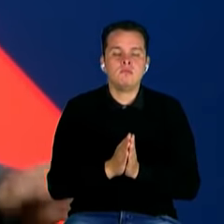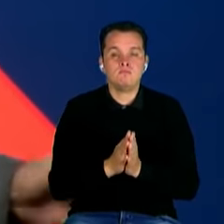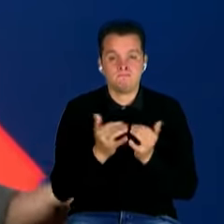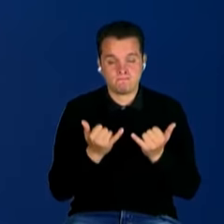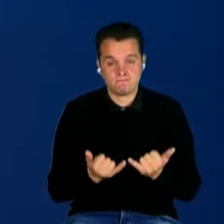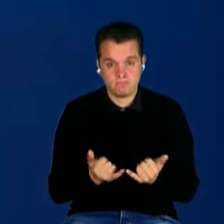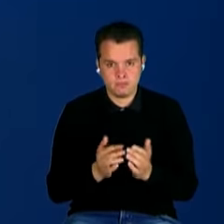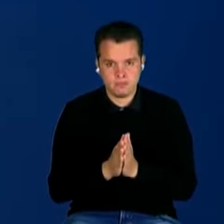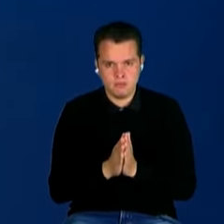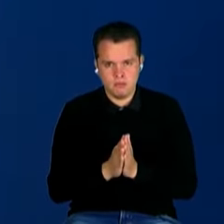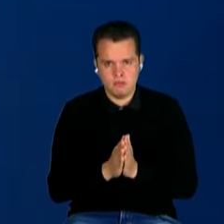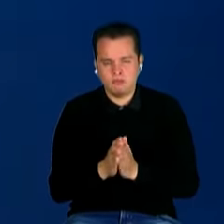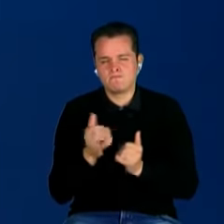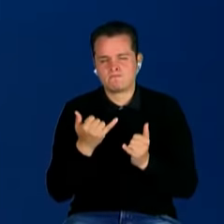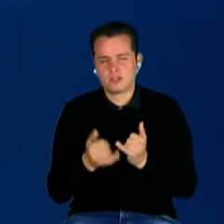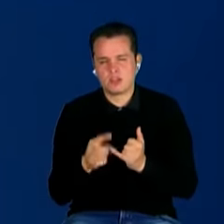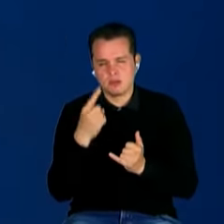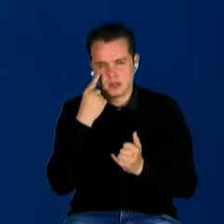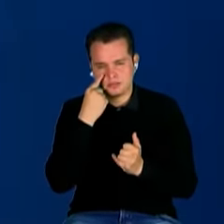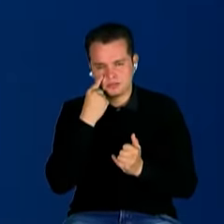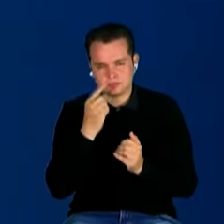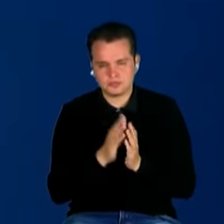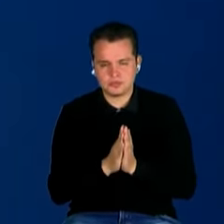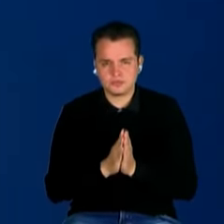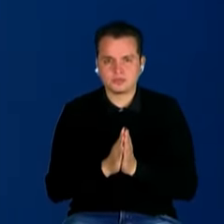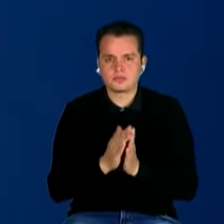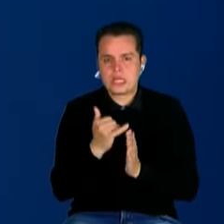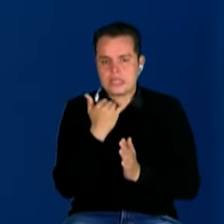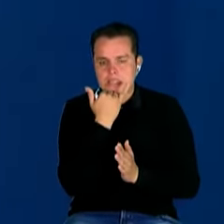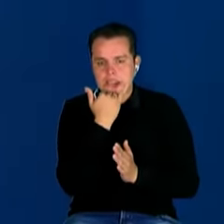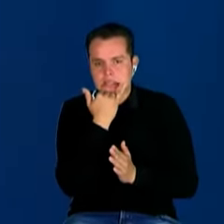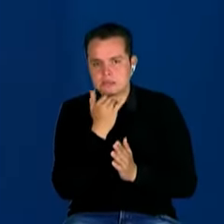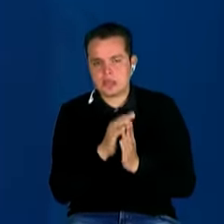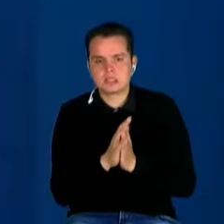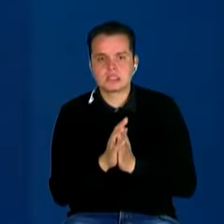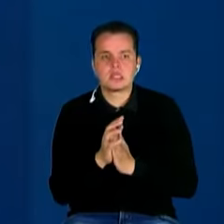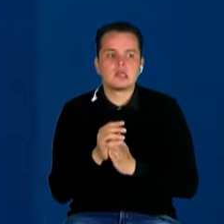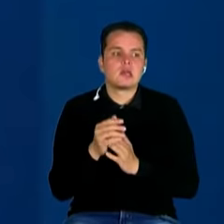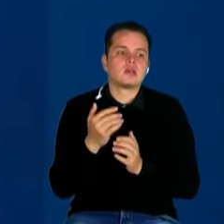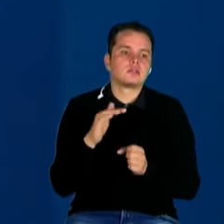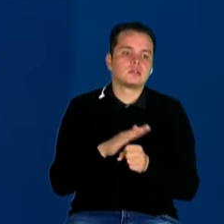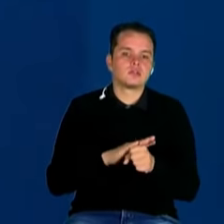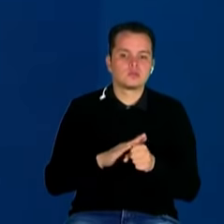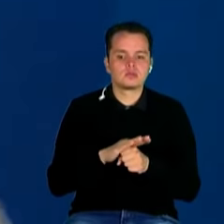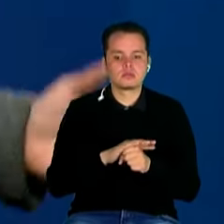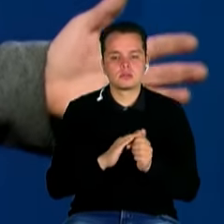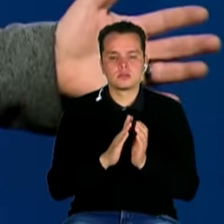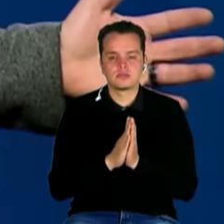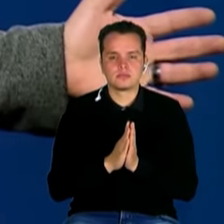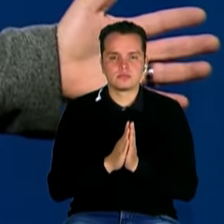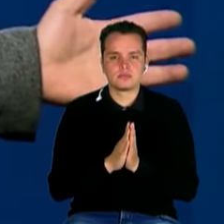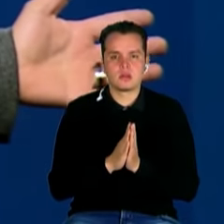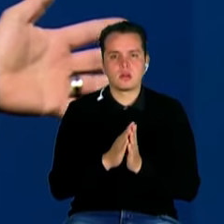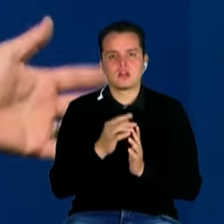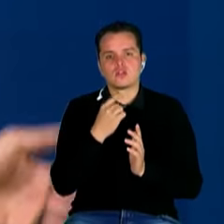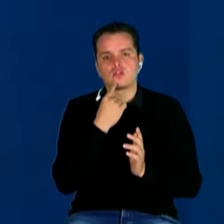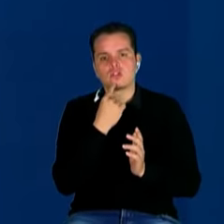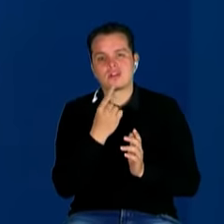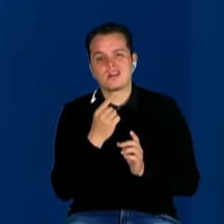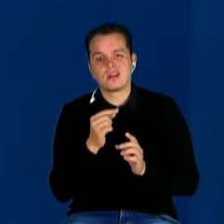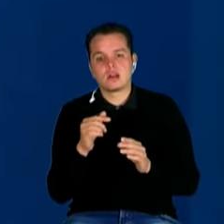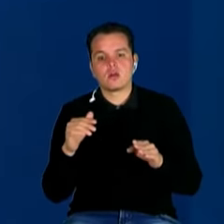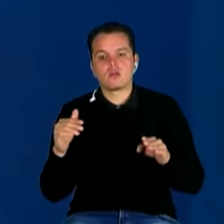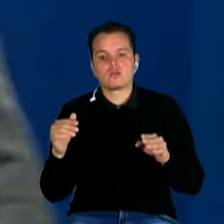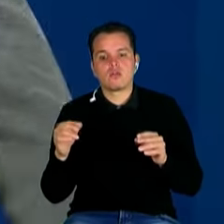Ahora, quiero terminar con esto. ¿Qué pasa en aquellas circunstancias? Que te dije, son